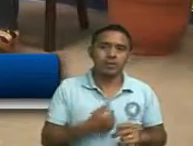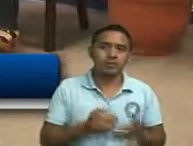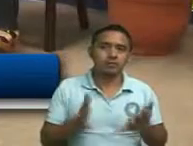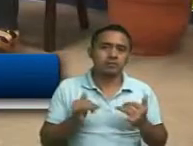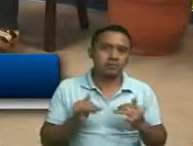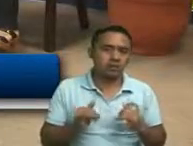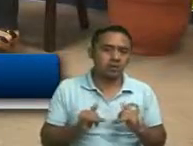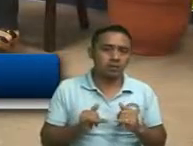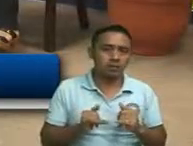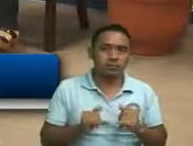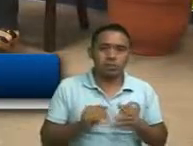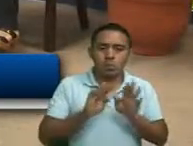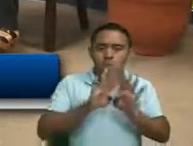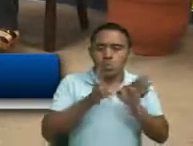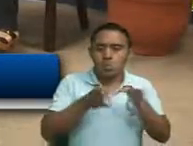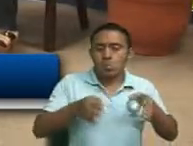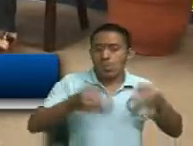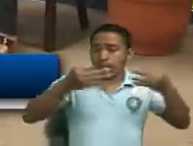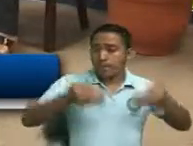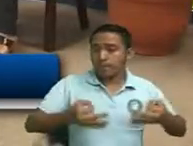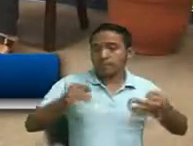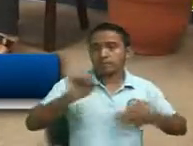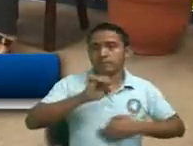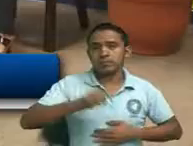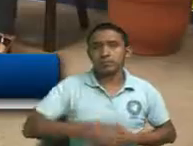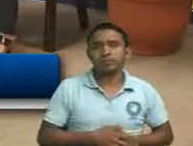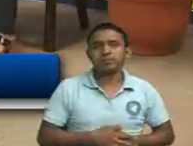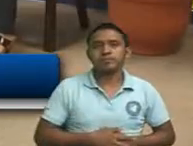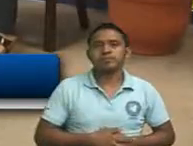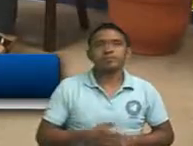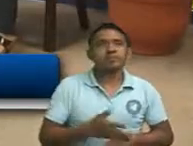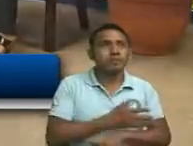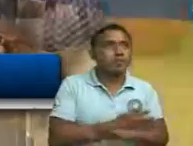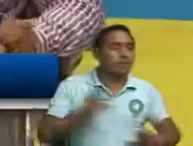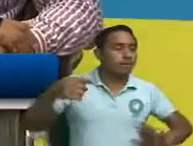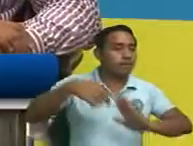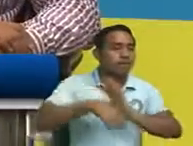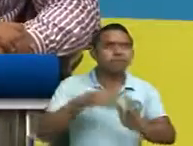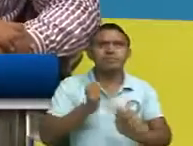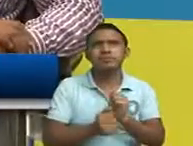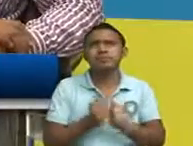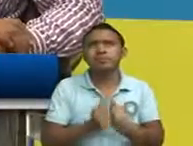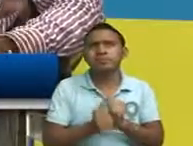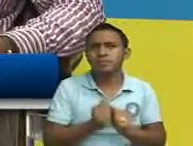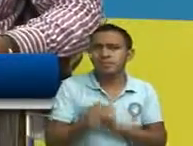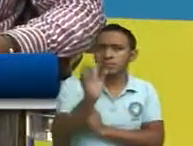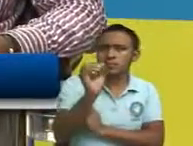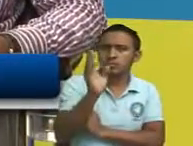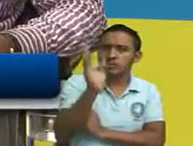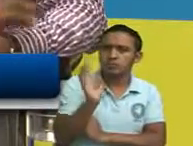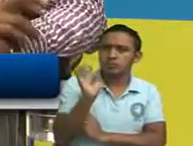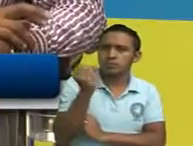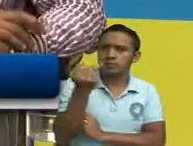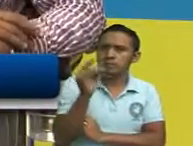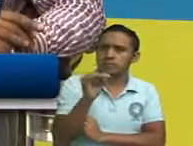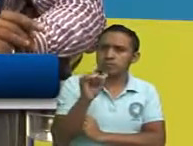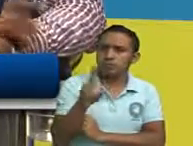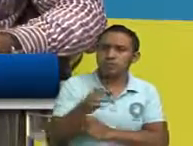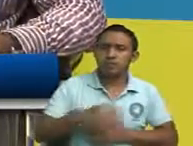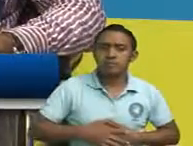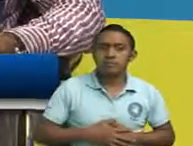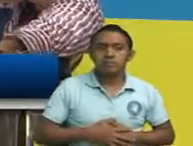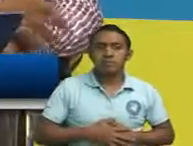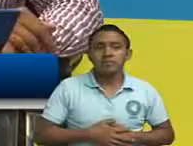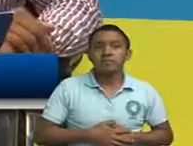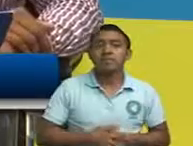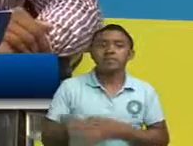tenerlo esbelto completamente, ¿ya? Antes que entremos más de lleno a los peligros de la obesidad, doctora, hablemos también de